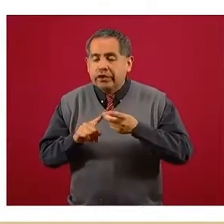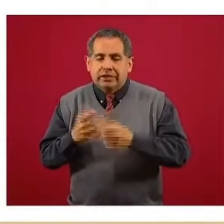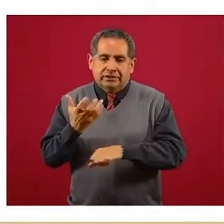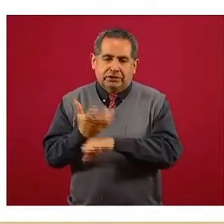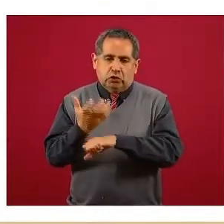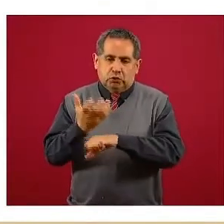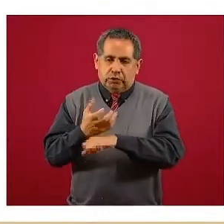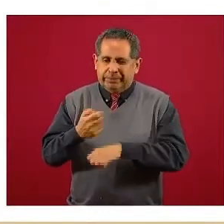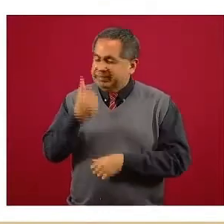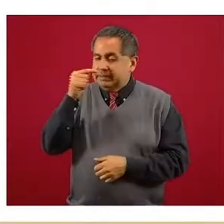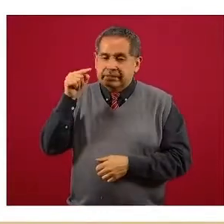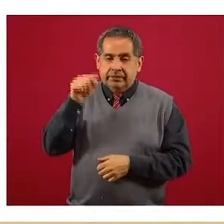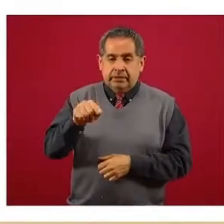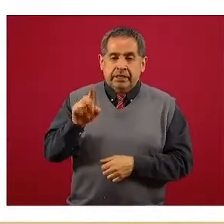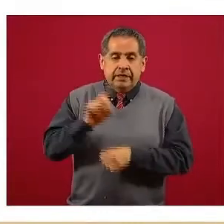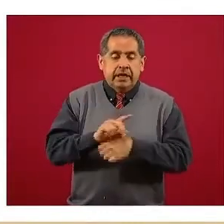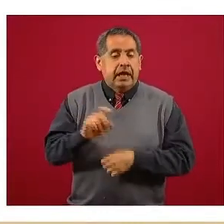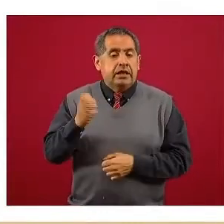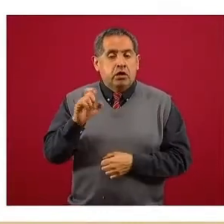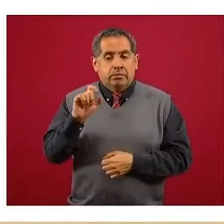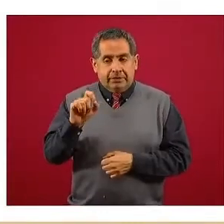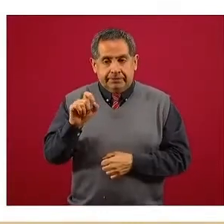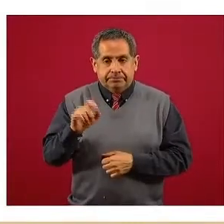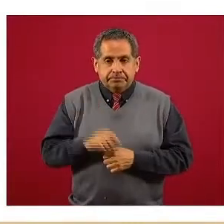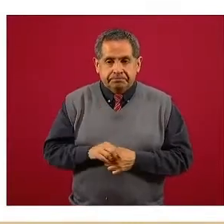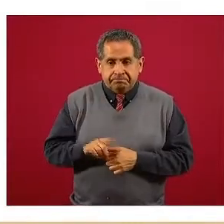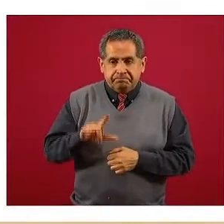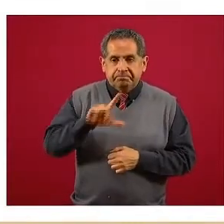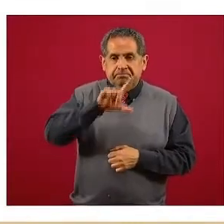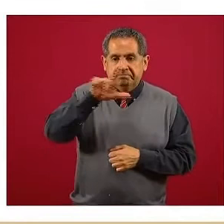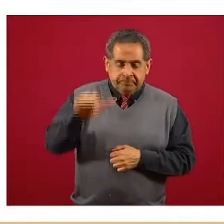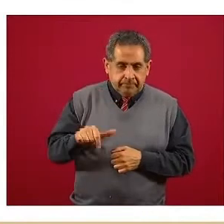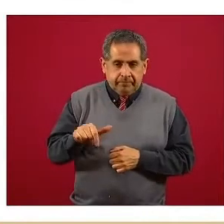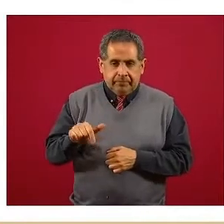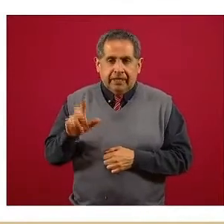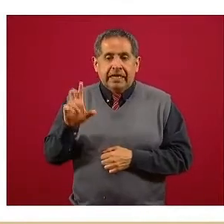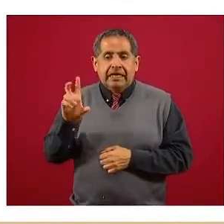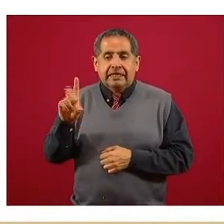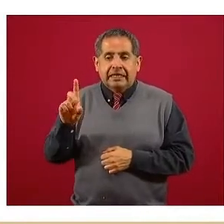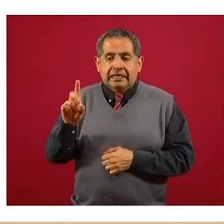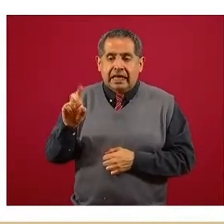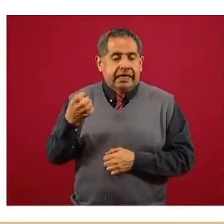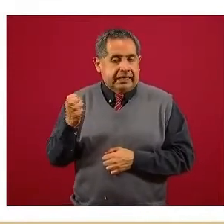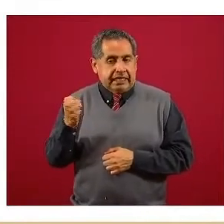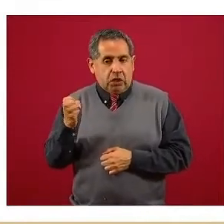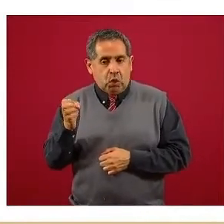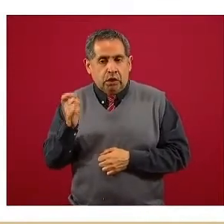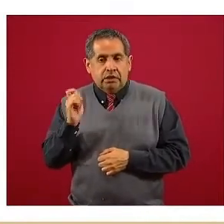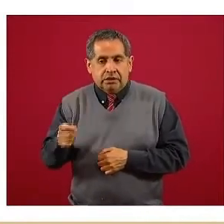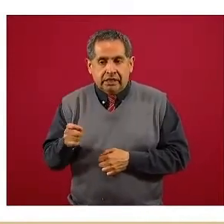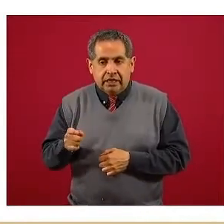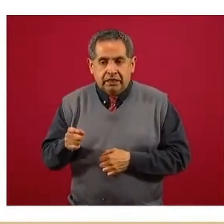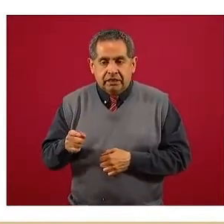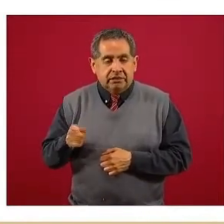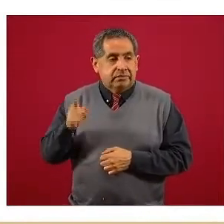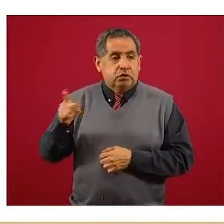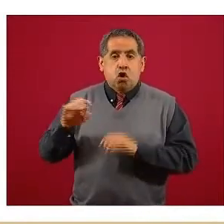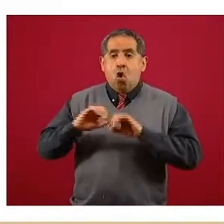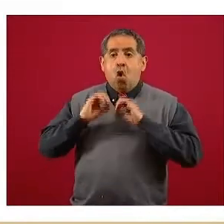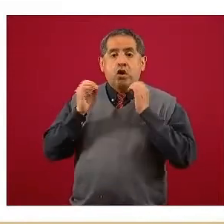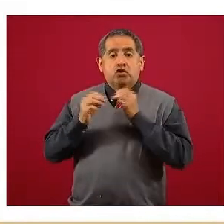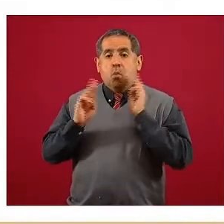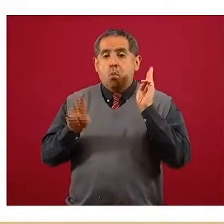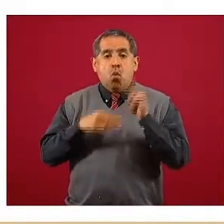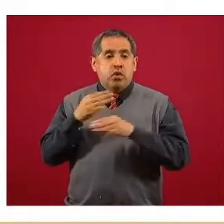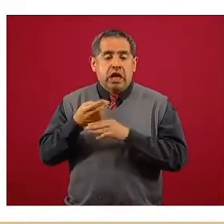Unidos, para el 20 de enero. Posteriormente, para el 30 de enero, ya sesiona la Organización Mundial de